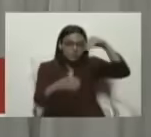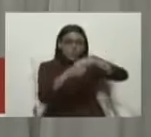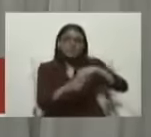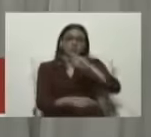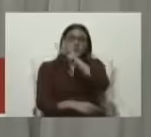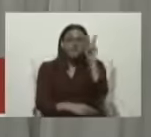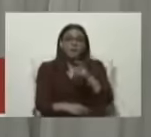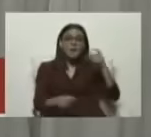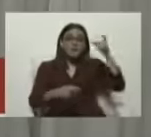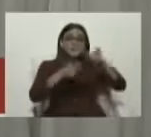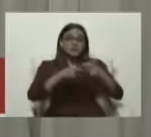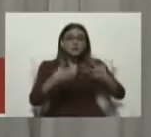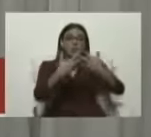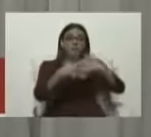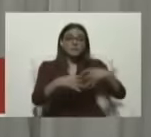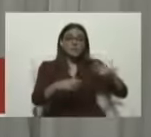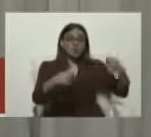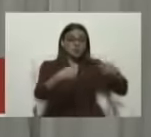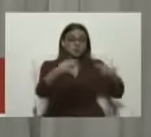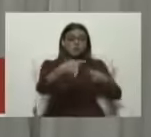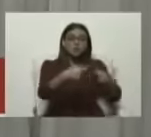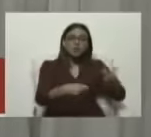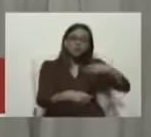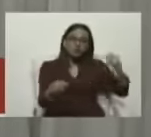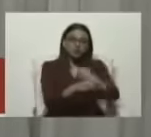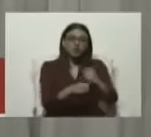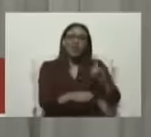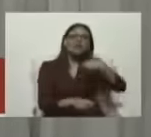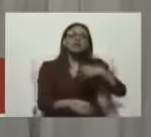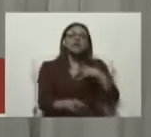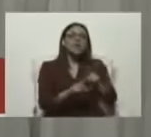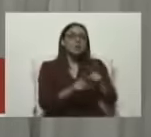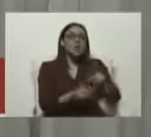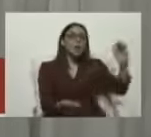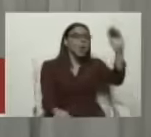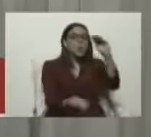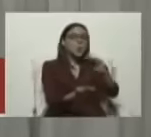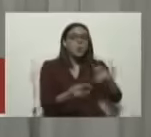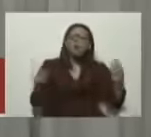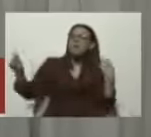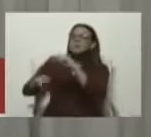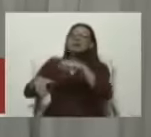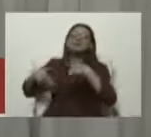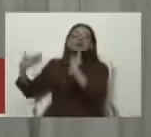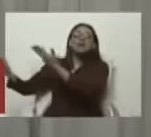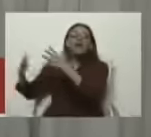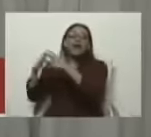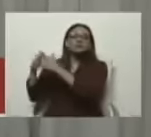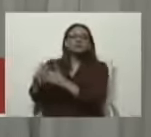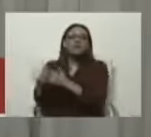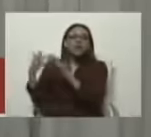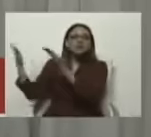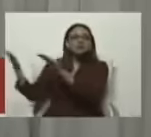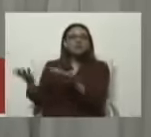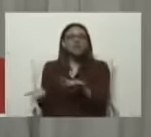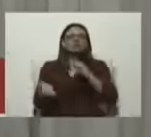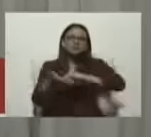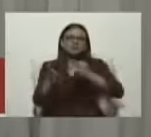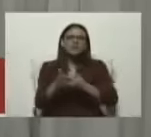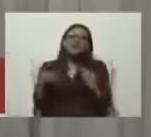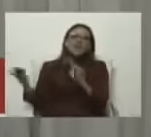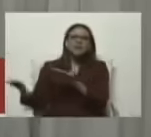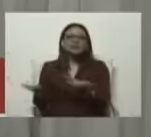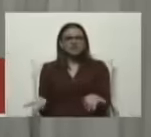accionista, que es el Estado venezolano, entregarlo a precio de gallina flaca a los grandes